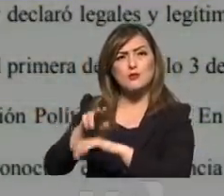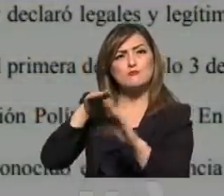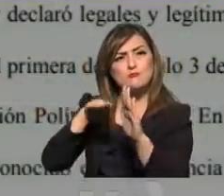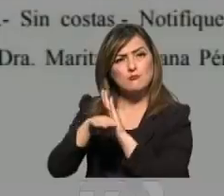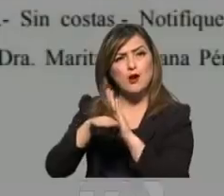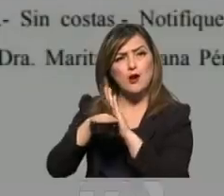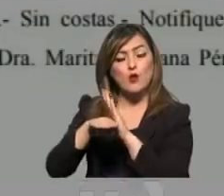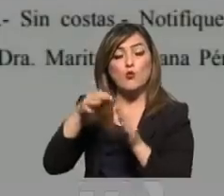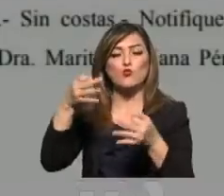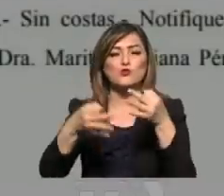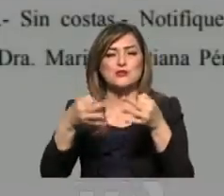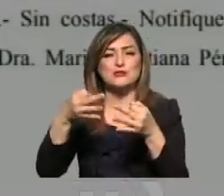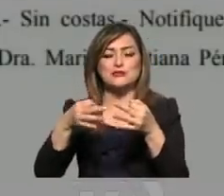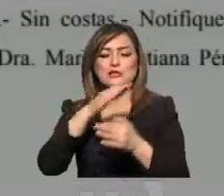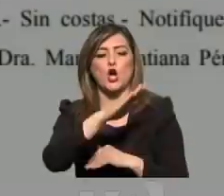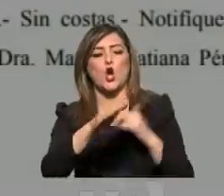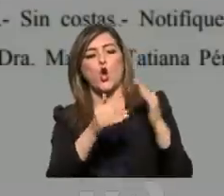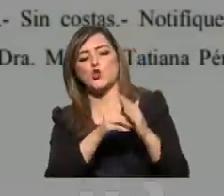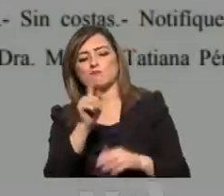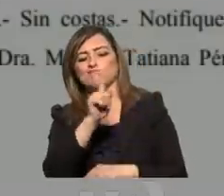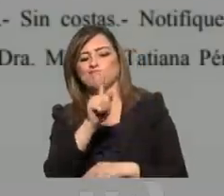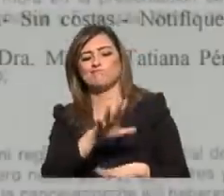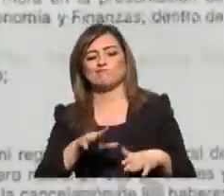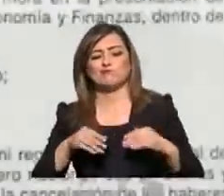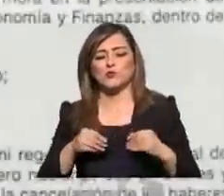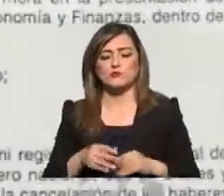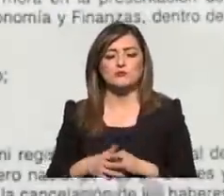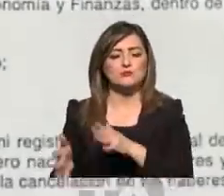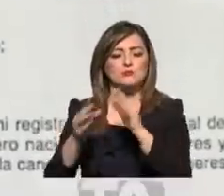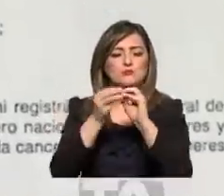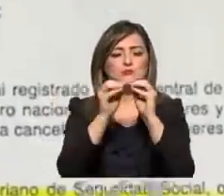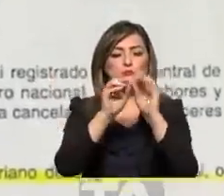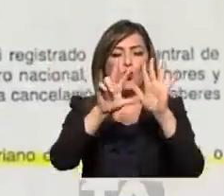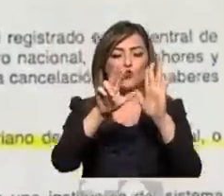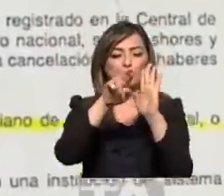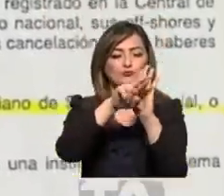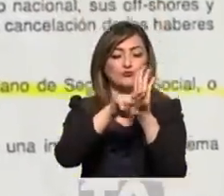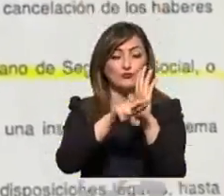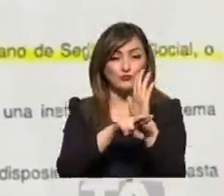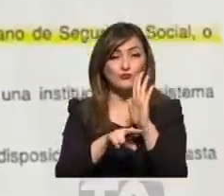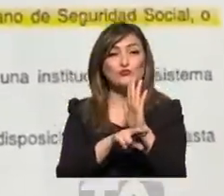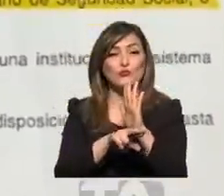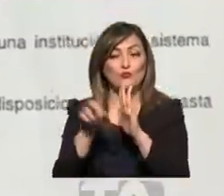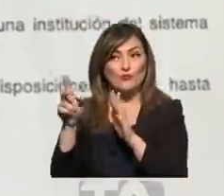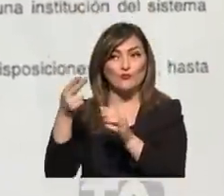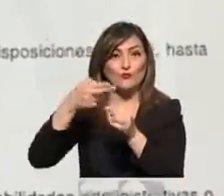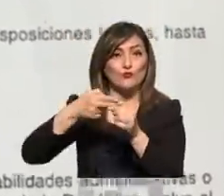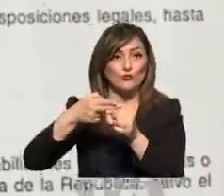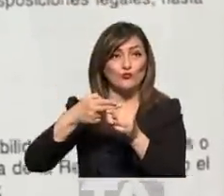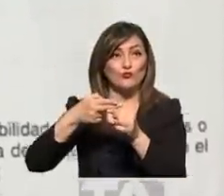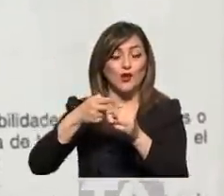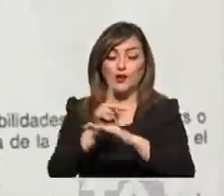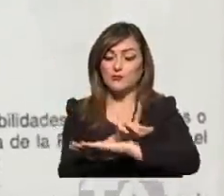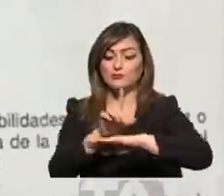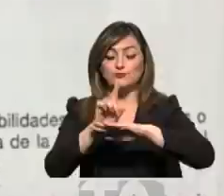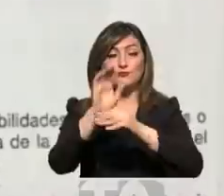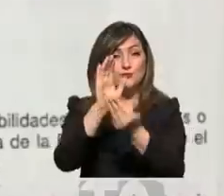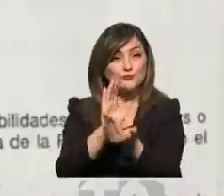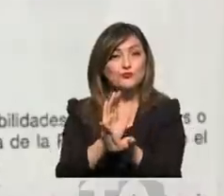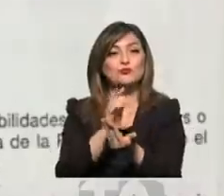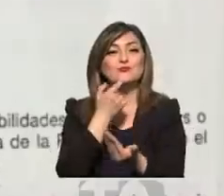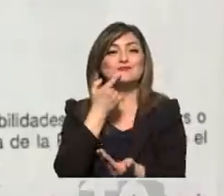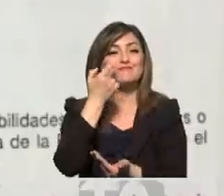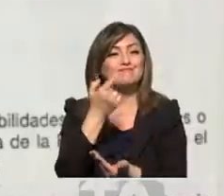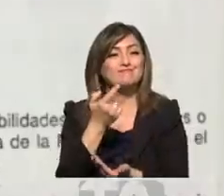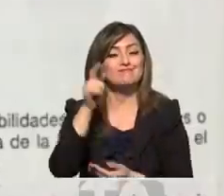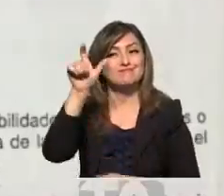Bancos, pero la justicia falló en su contra. El numeral 8 de los requisitos genéricos para ocupar los cargos de nivel directivo del IES